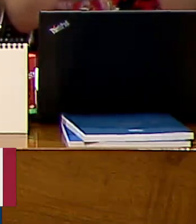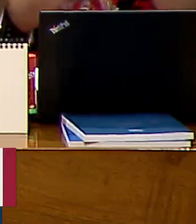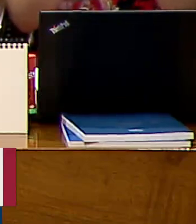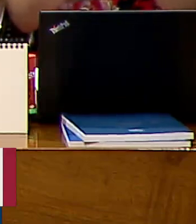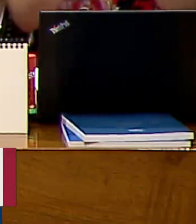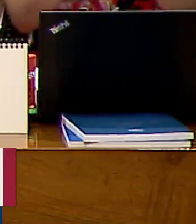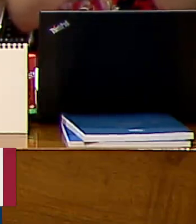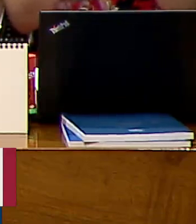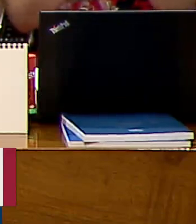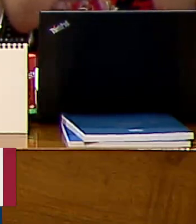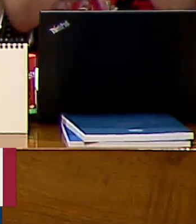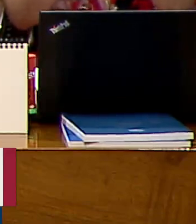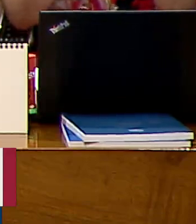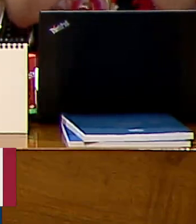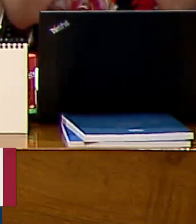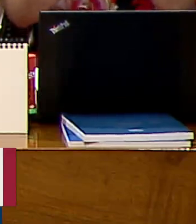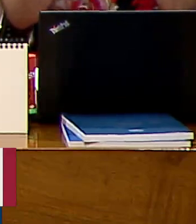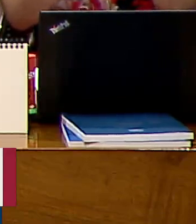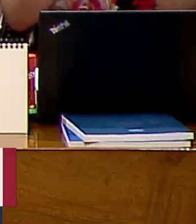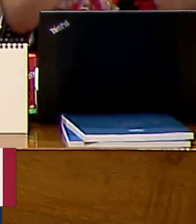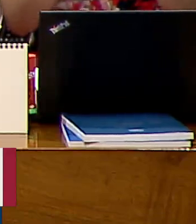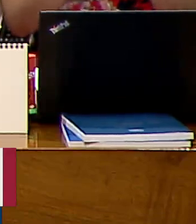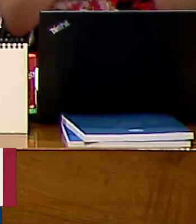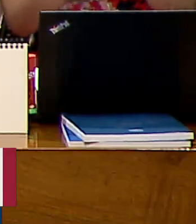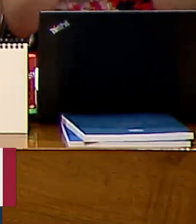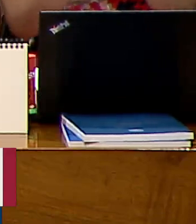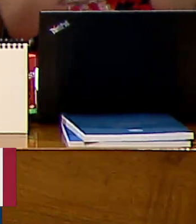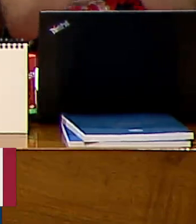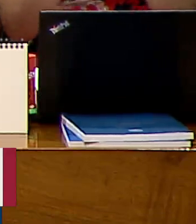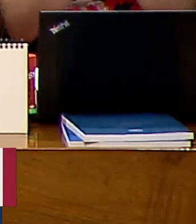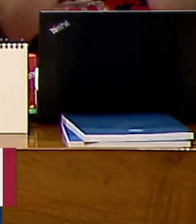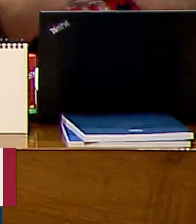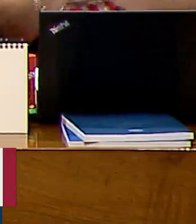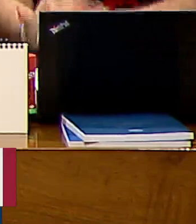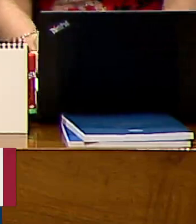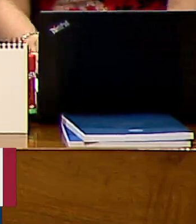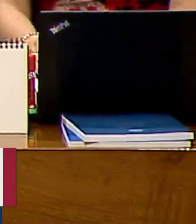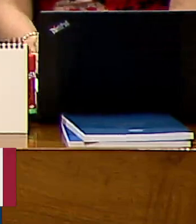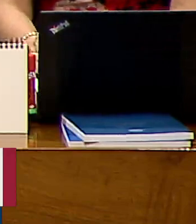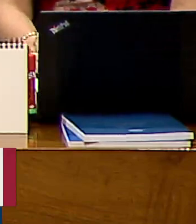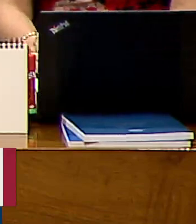muy bienvenidos, además seguro que los va a invitar a almorzar.